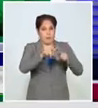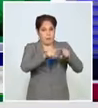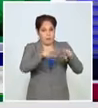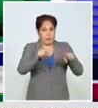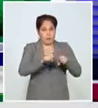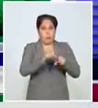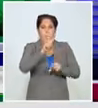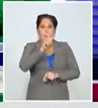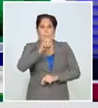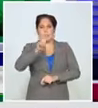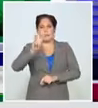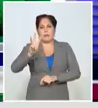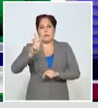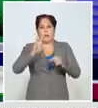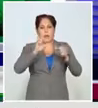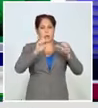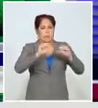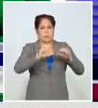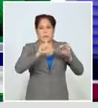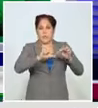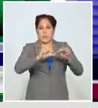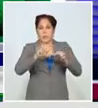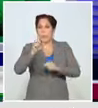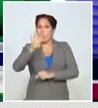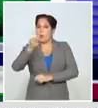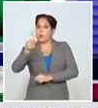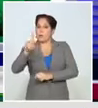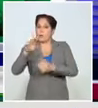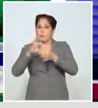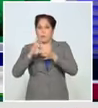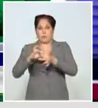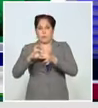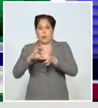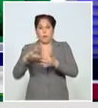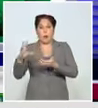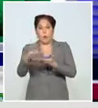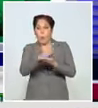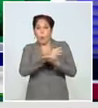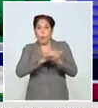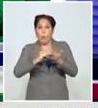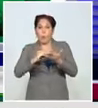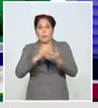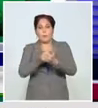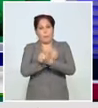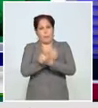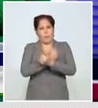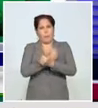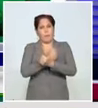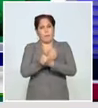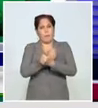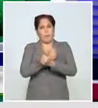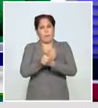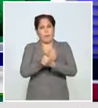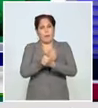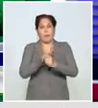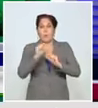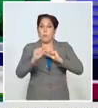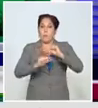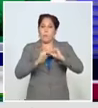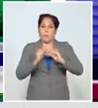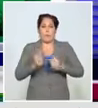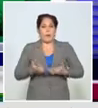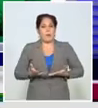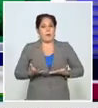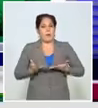23 críticos y 41 graves, todos con riesgo para la recuperación, aunque